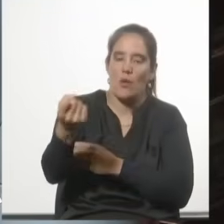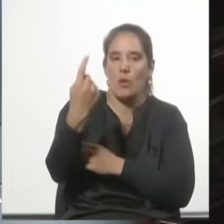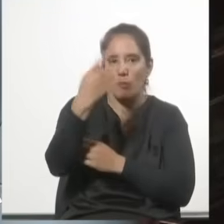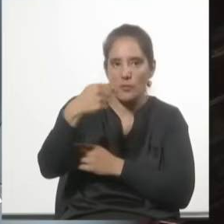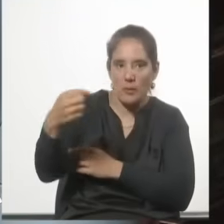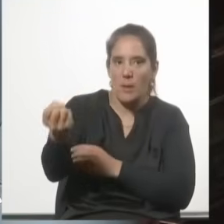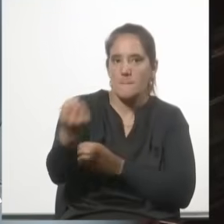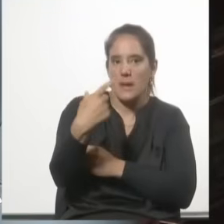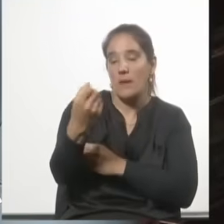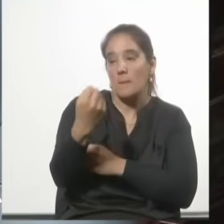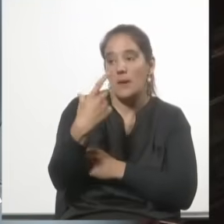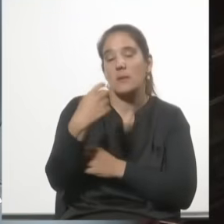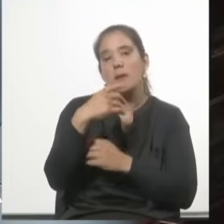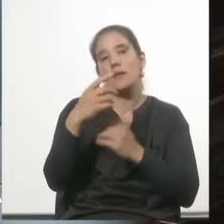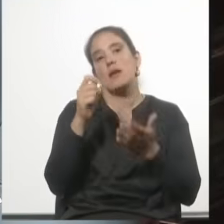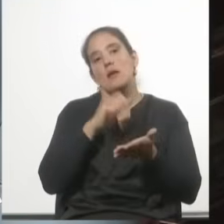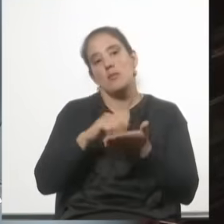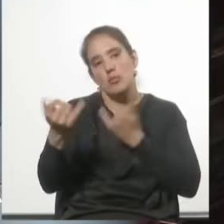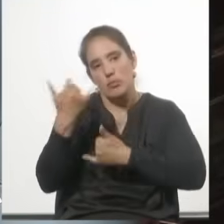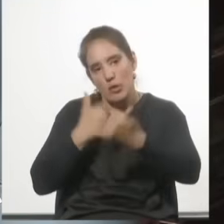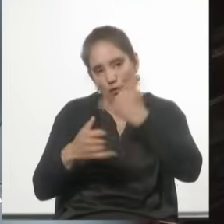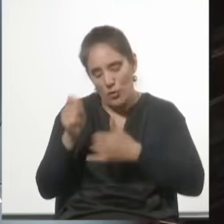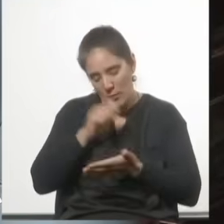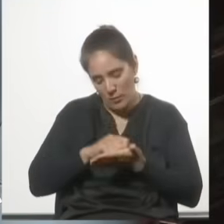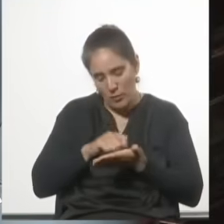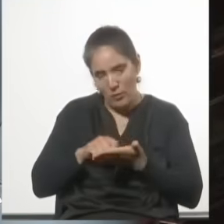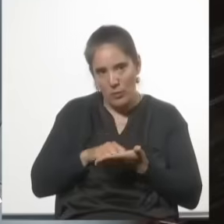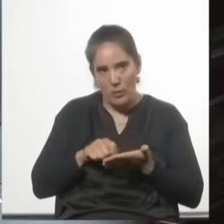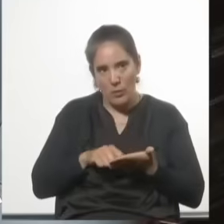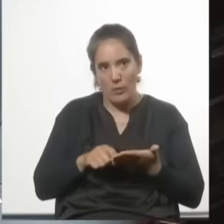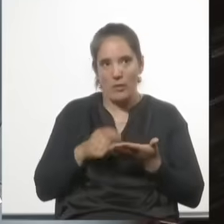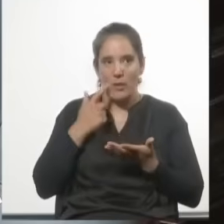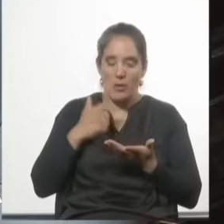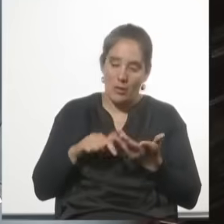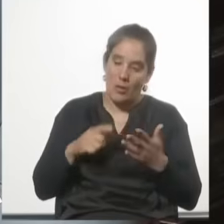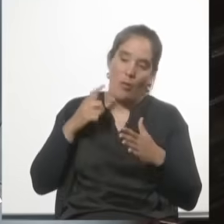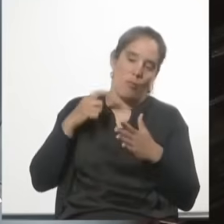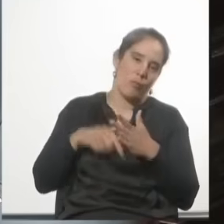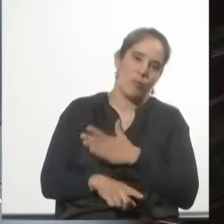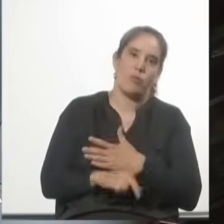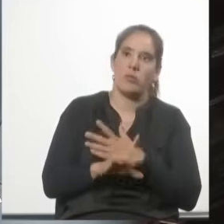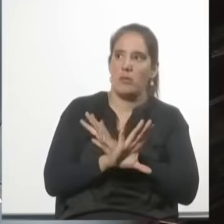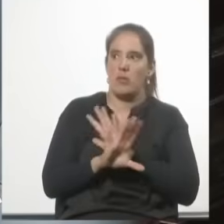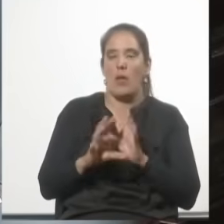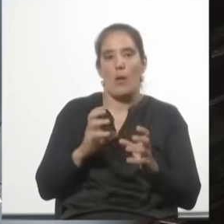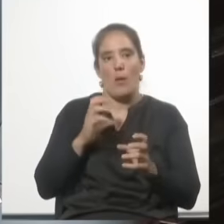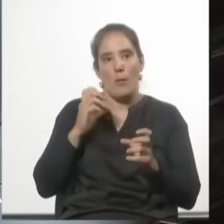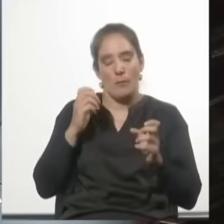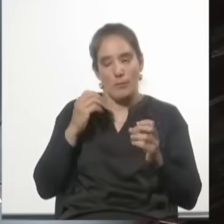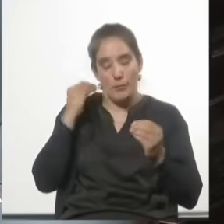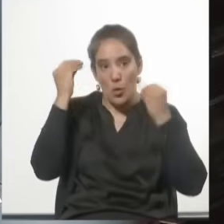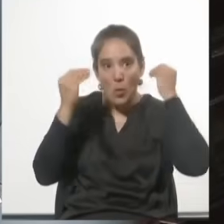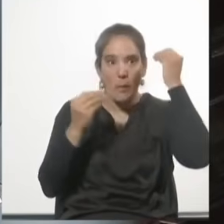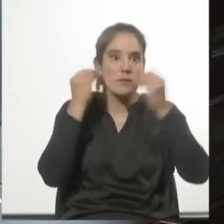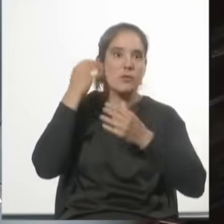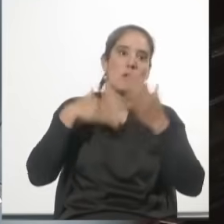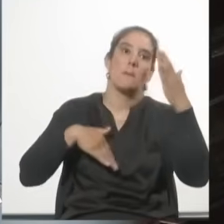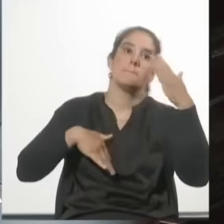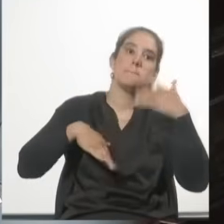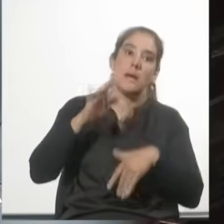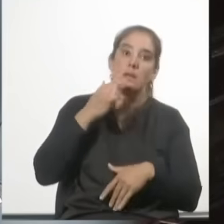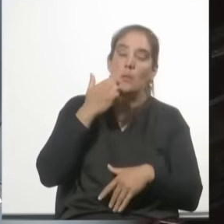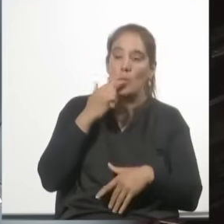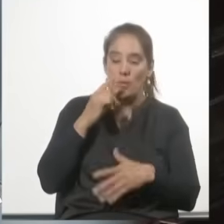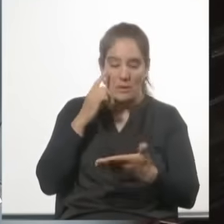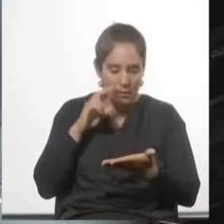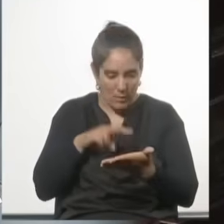con los hallazgos y conclusiones, los que lamentablemente ahondaron nuestras preocupaciones al confirmar muchos de